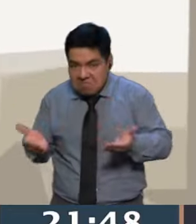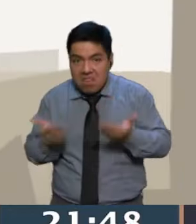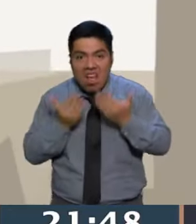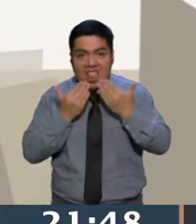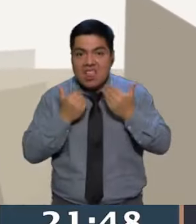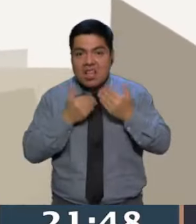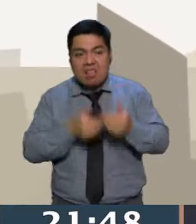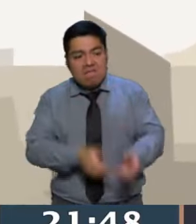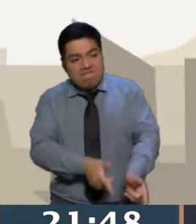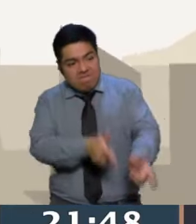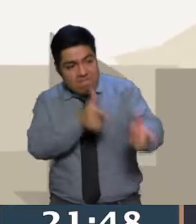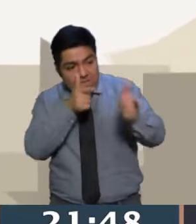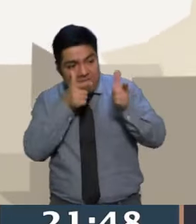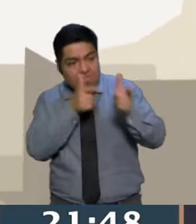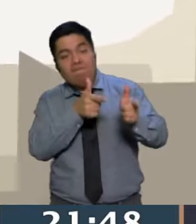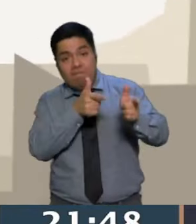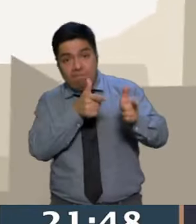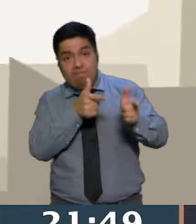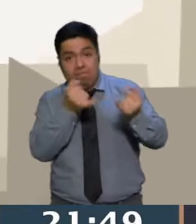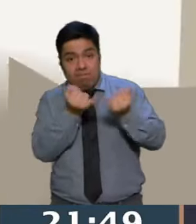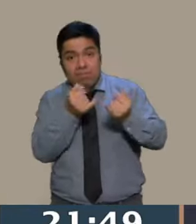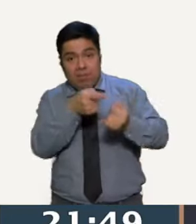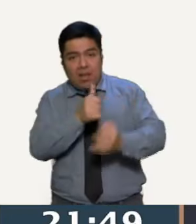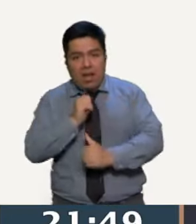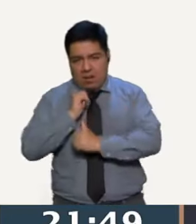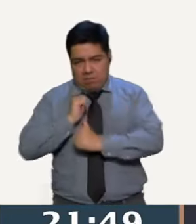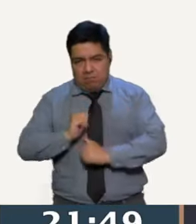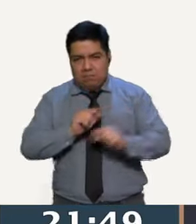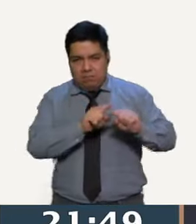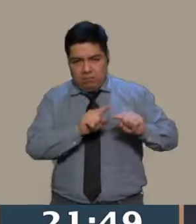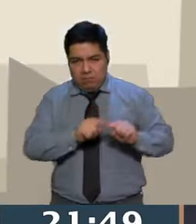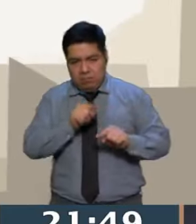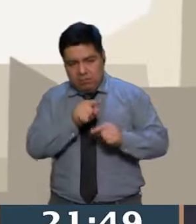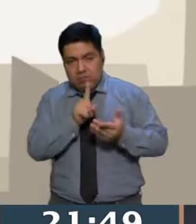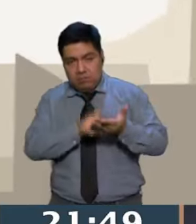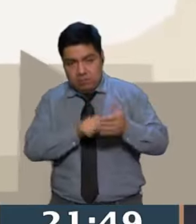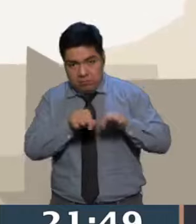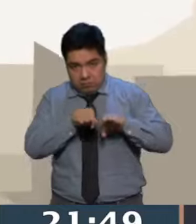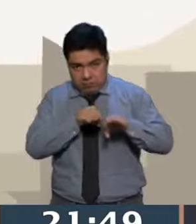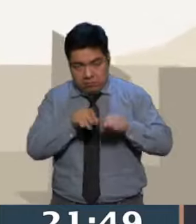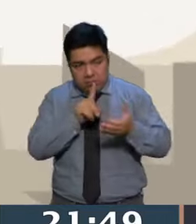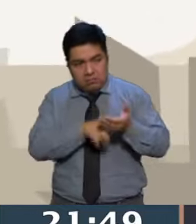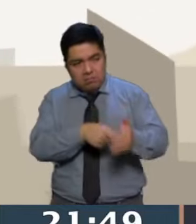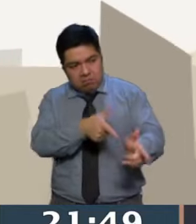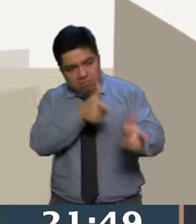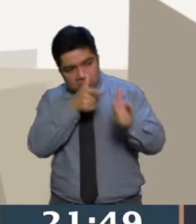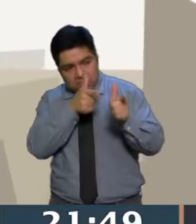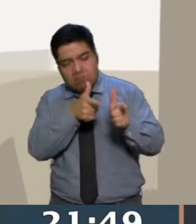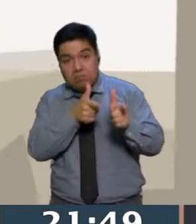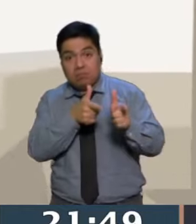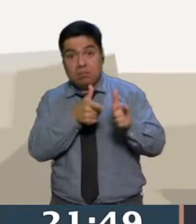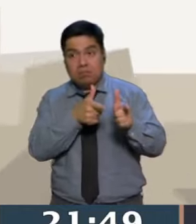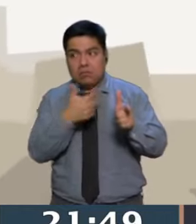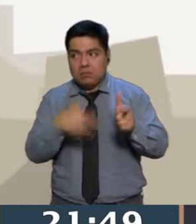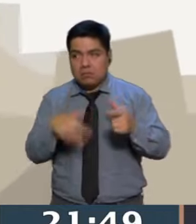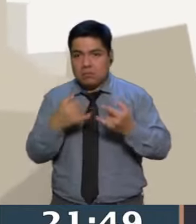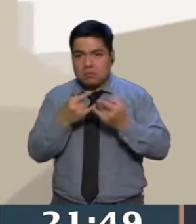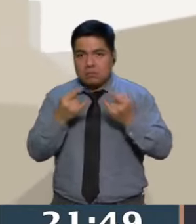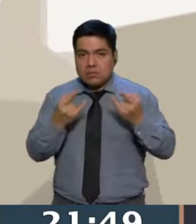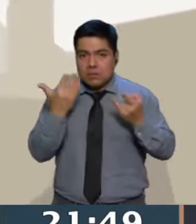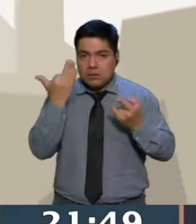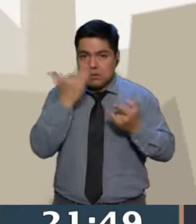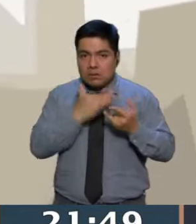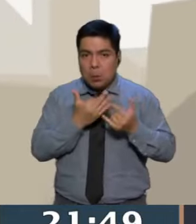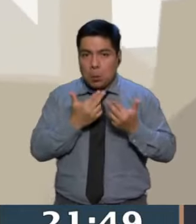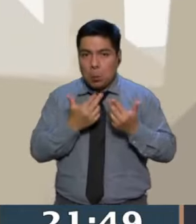ningún automóvil y que entran, encañonan incluso a las personas que estaban al interior de la embajada, pues se les cae